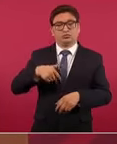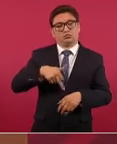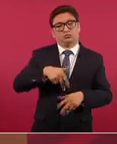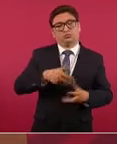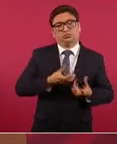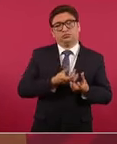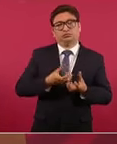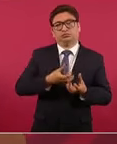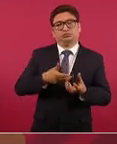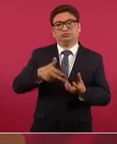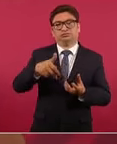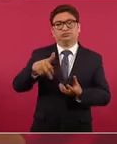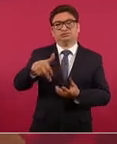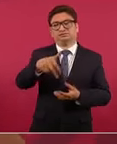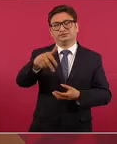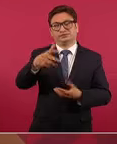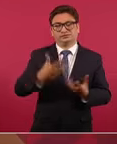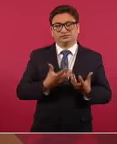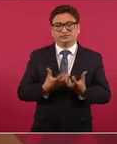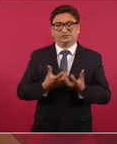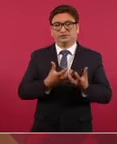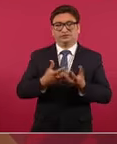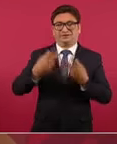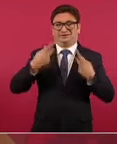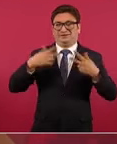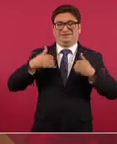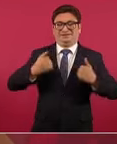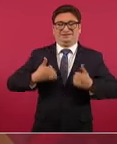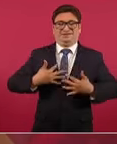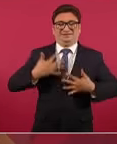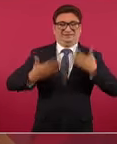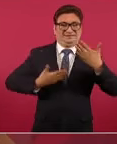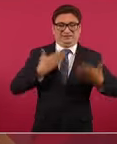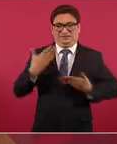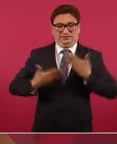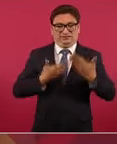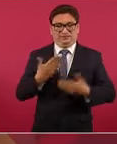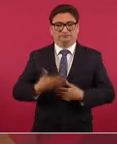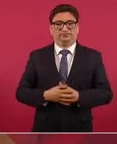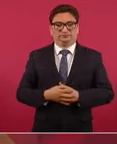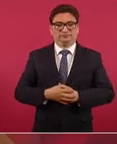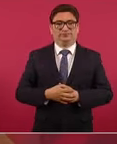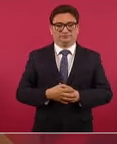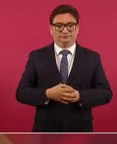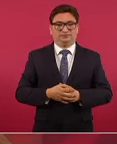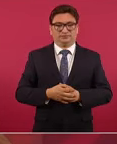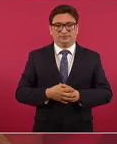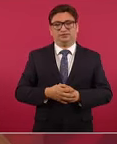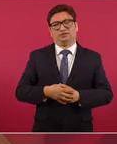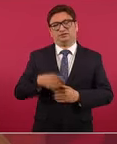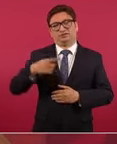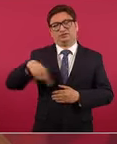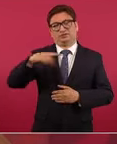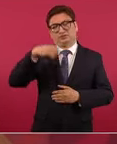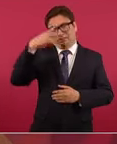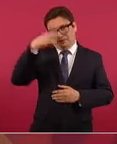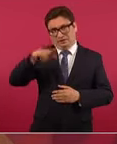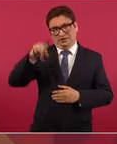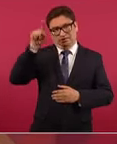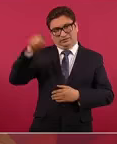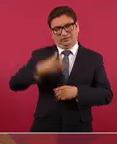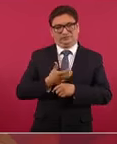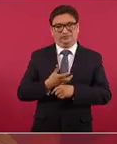ellos y la gente feliz nuestros paisanos voy a